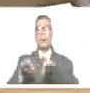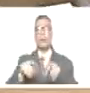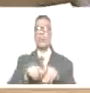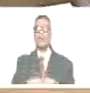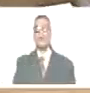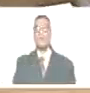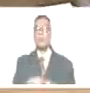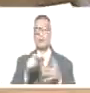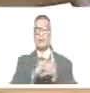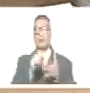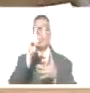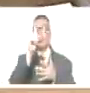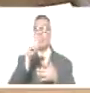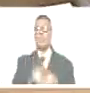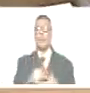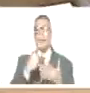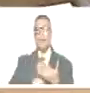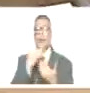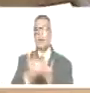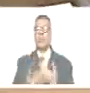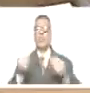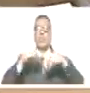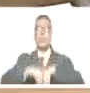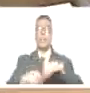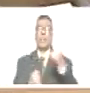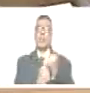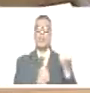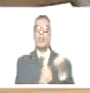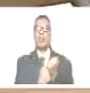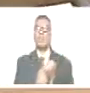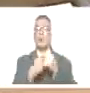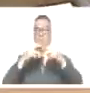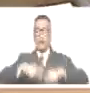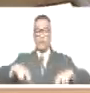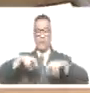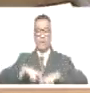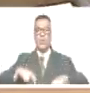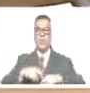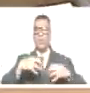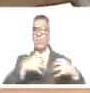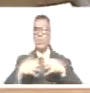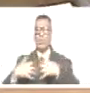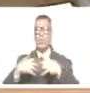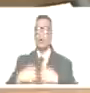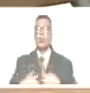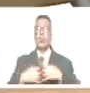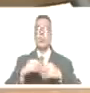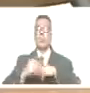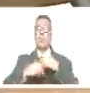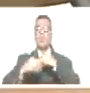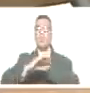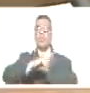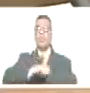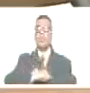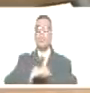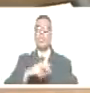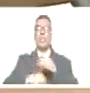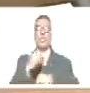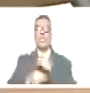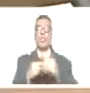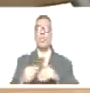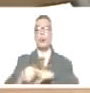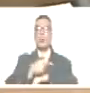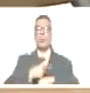número uno, proyecto de acuerdo en apoyo a la investigación y lucha contra la corrupción emprendida por el gobierno de